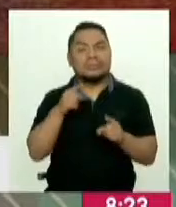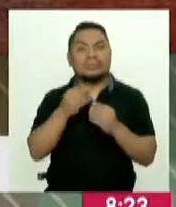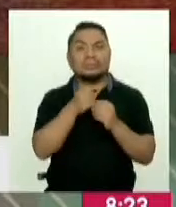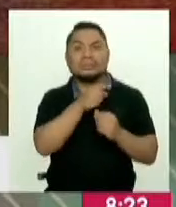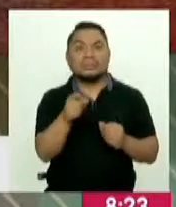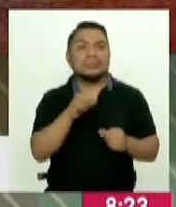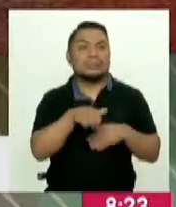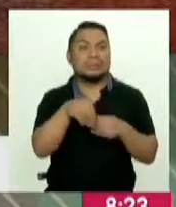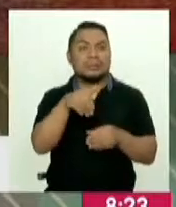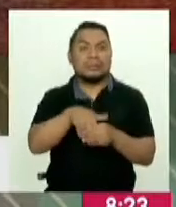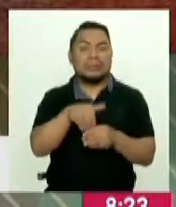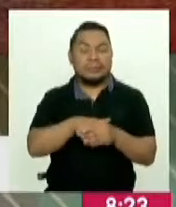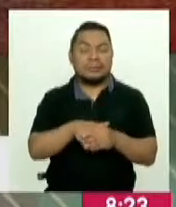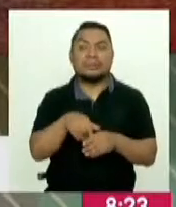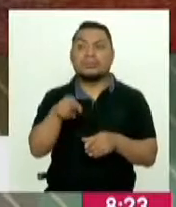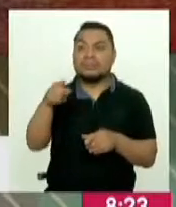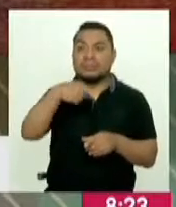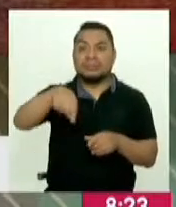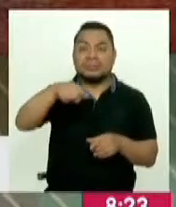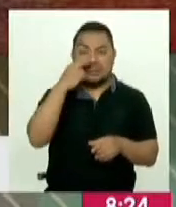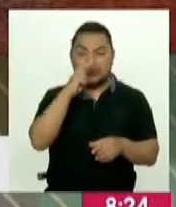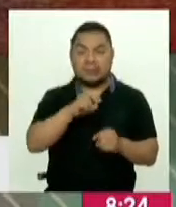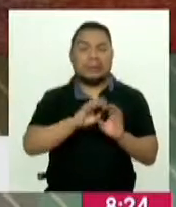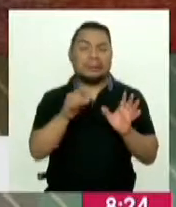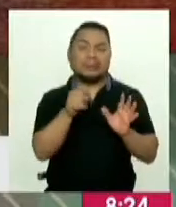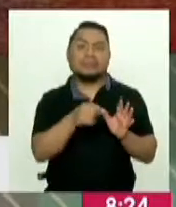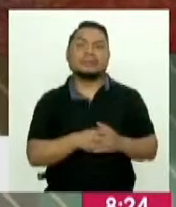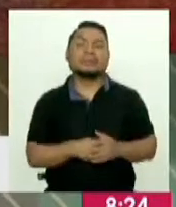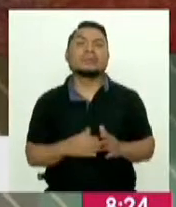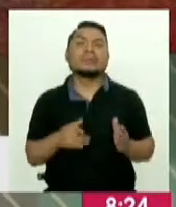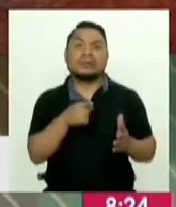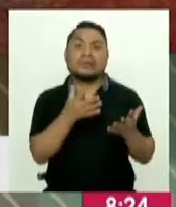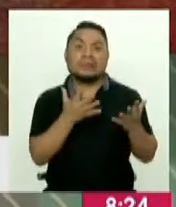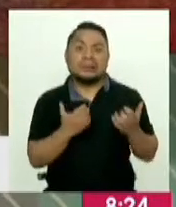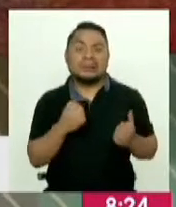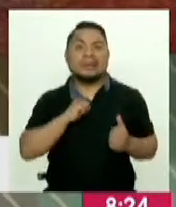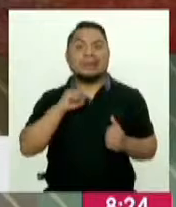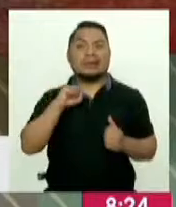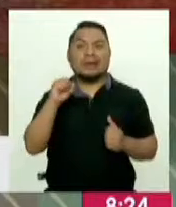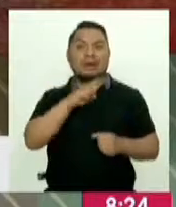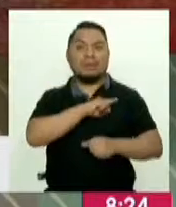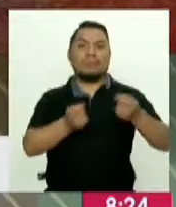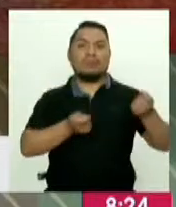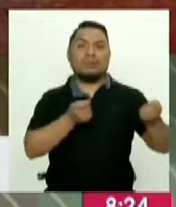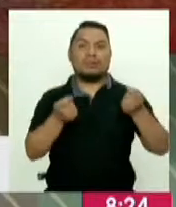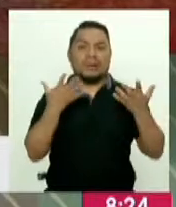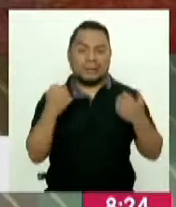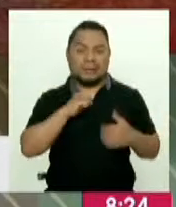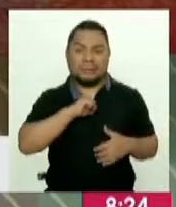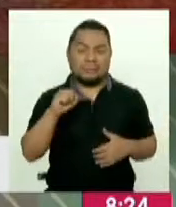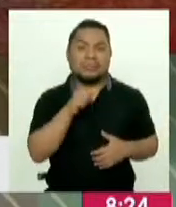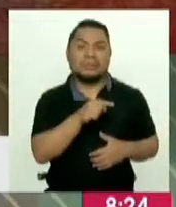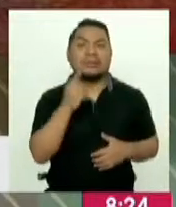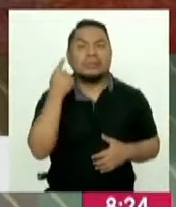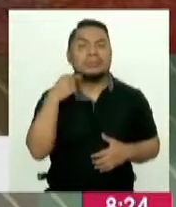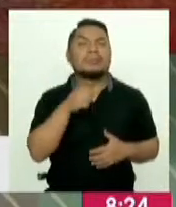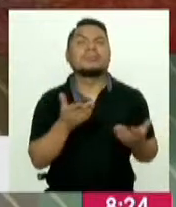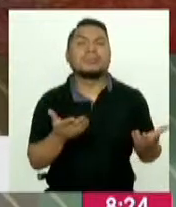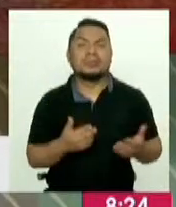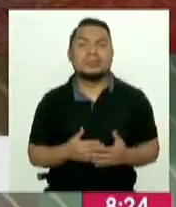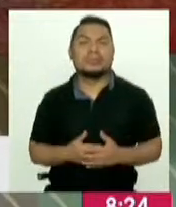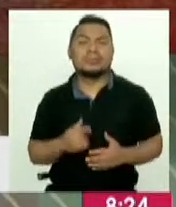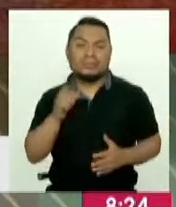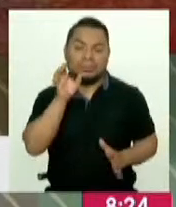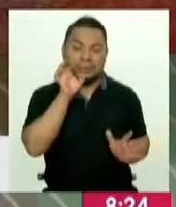casos, y en las elecciones subnacionales se ve eso más claramente, lo que quieren es ganar poder para,